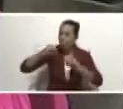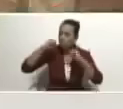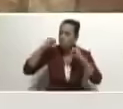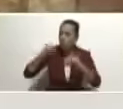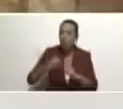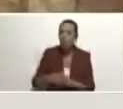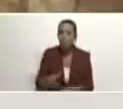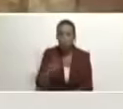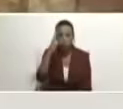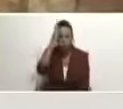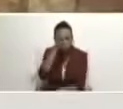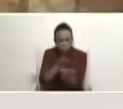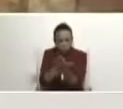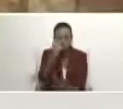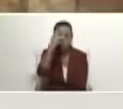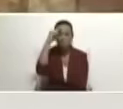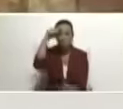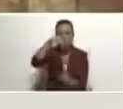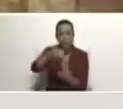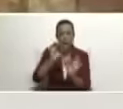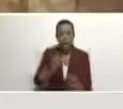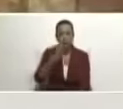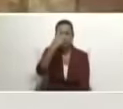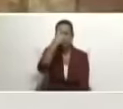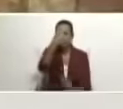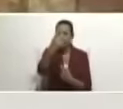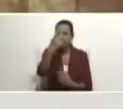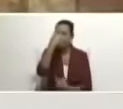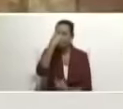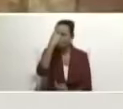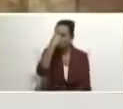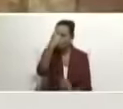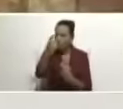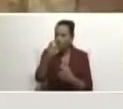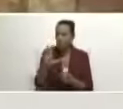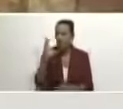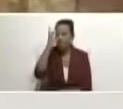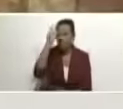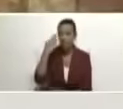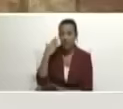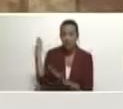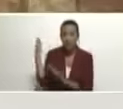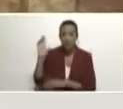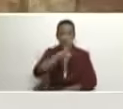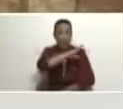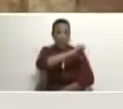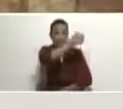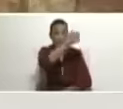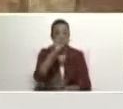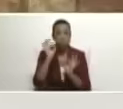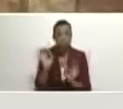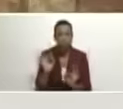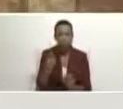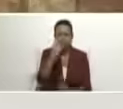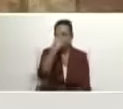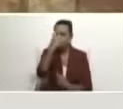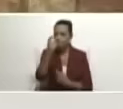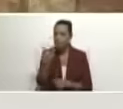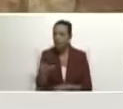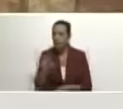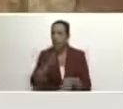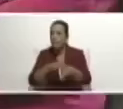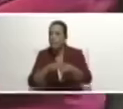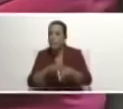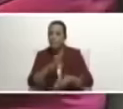Y tenemos que tenerlo presente desde ya. Doctora Delcy Rodríguez, general en jefe, Vladimir